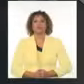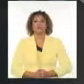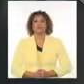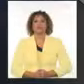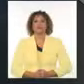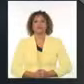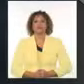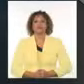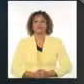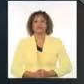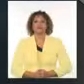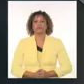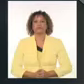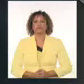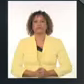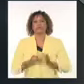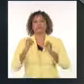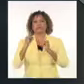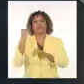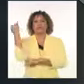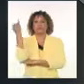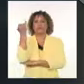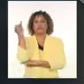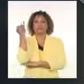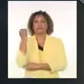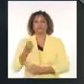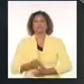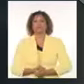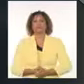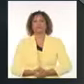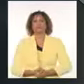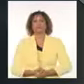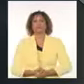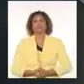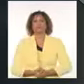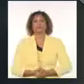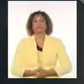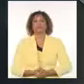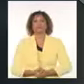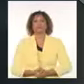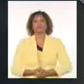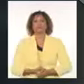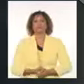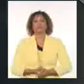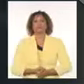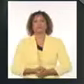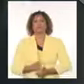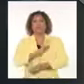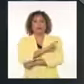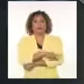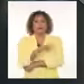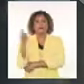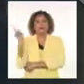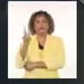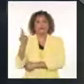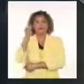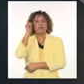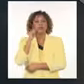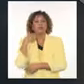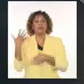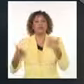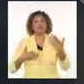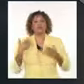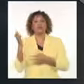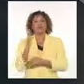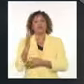Damos un vistazo al panorama internacional. A propósito, le informo que el pueblo de Venezuela celebró este sábado, el Día de la